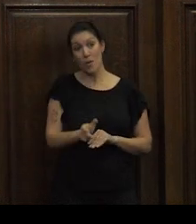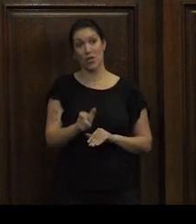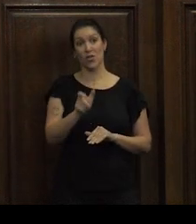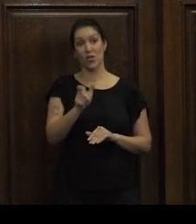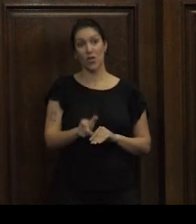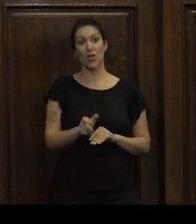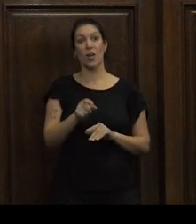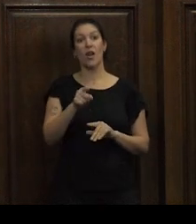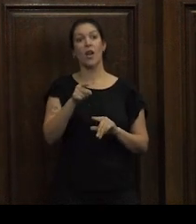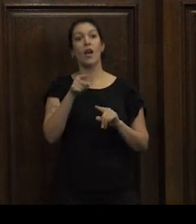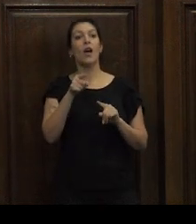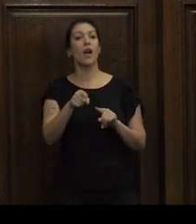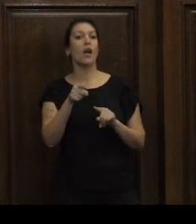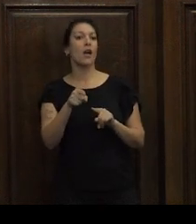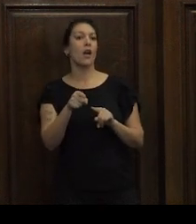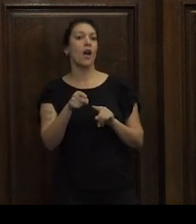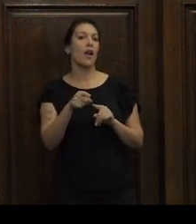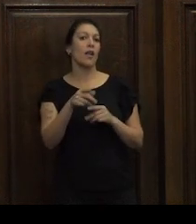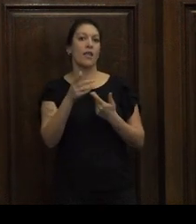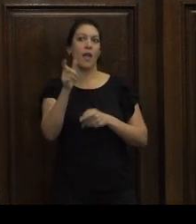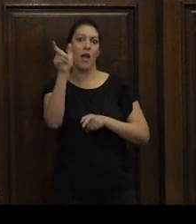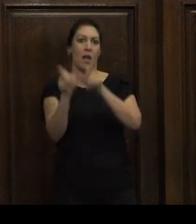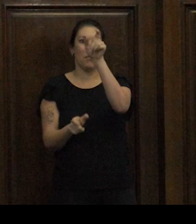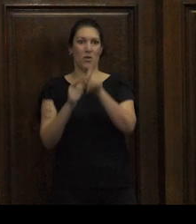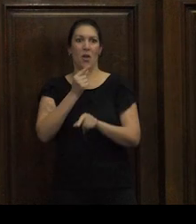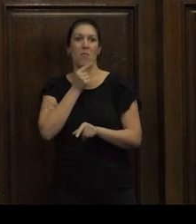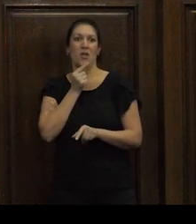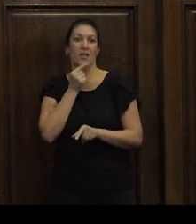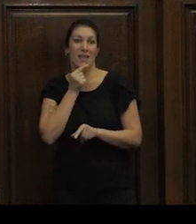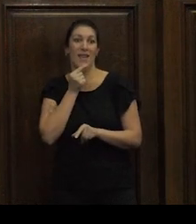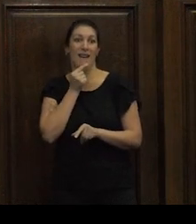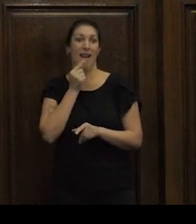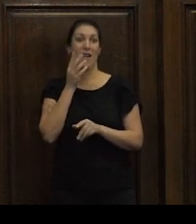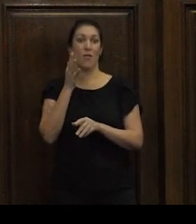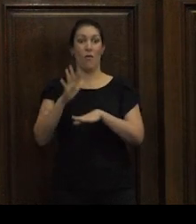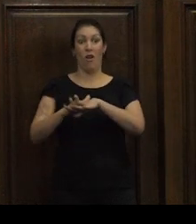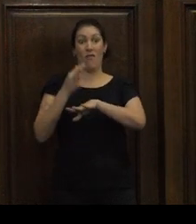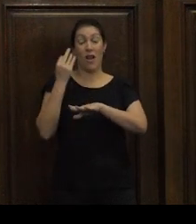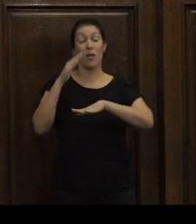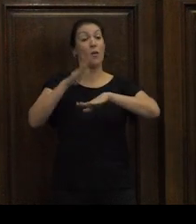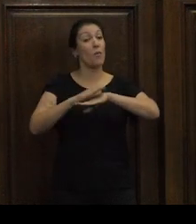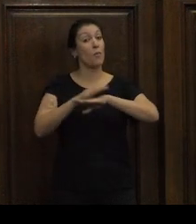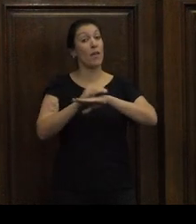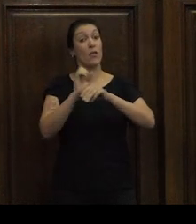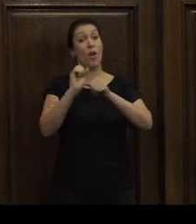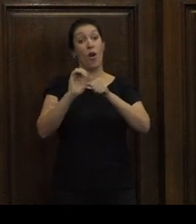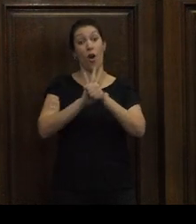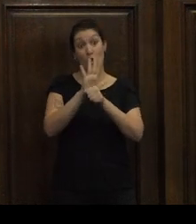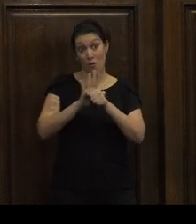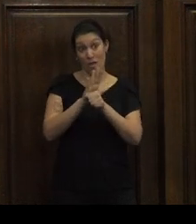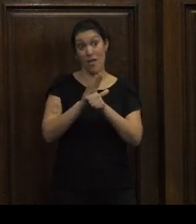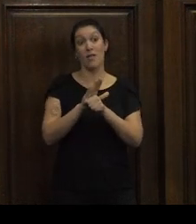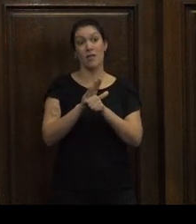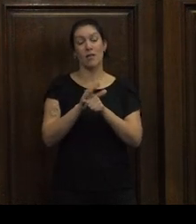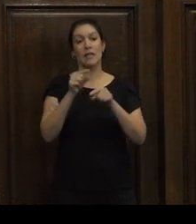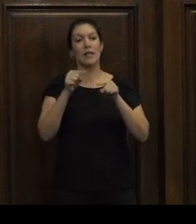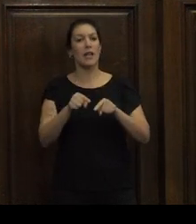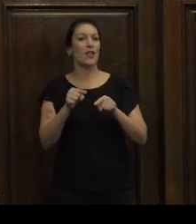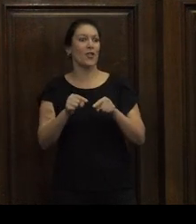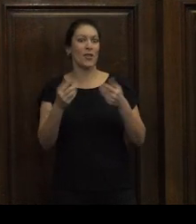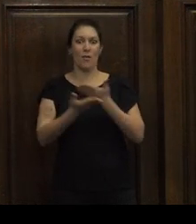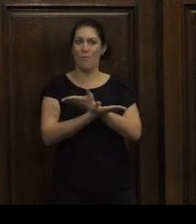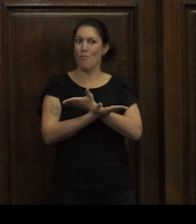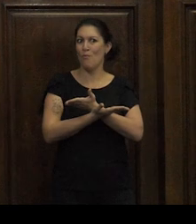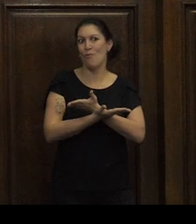Floyd en la ciudad de Minneapolis a manos de policías blancos en plenas cuarentenas de la pandemia de COVID-19, yo creo que es